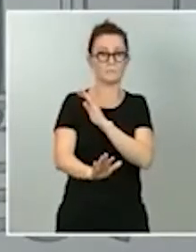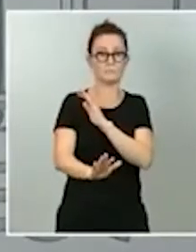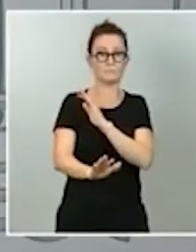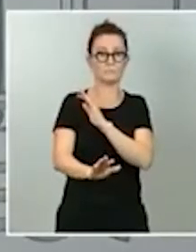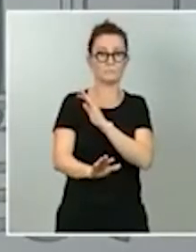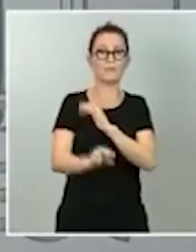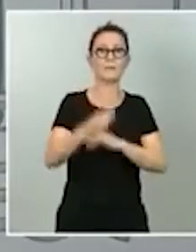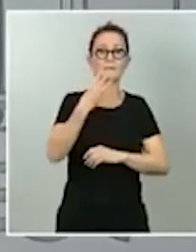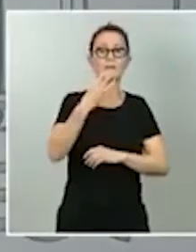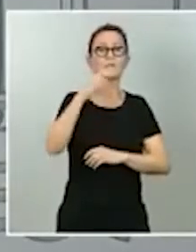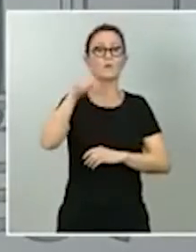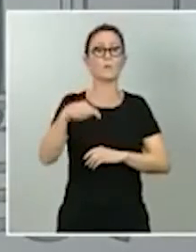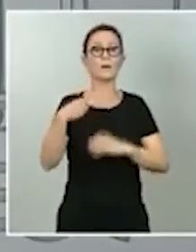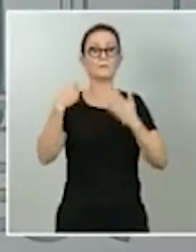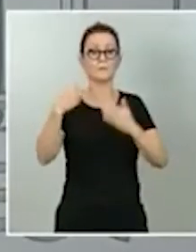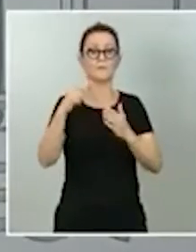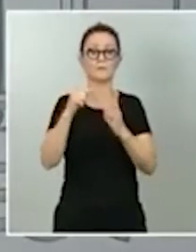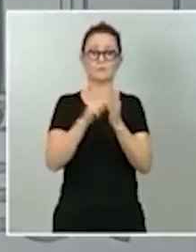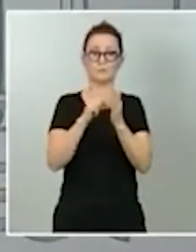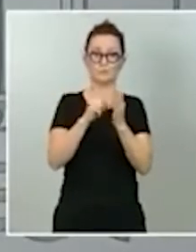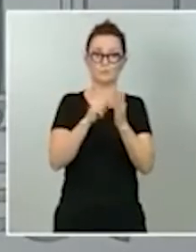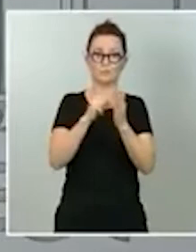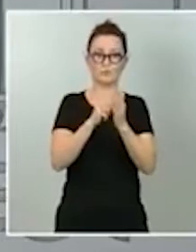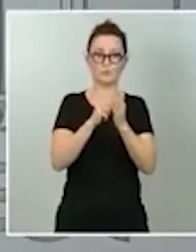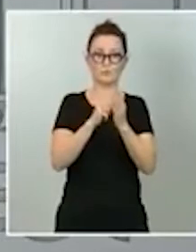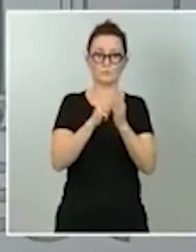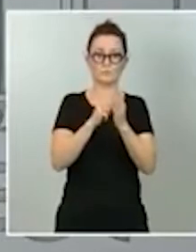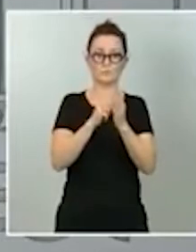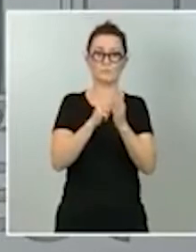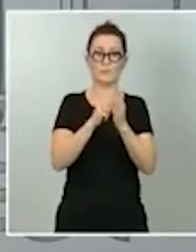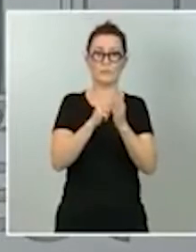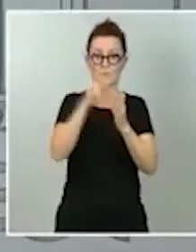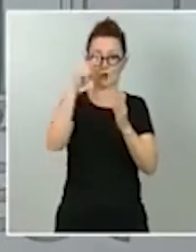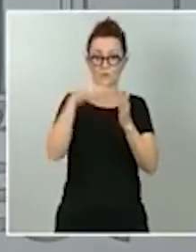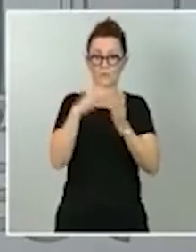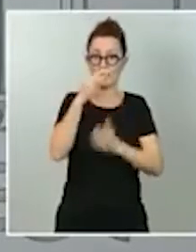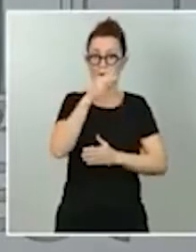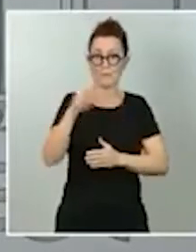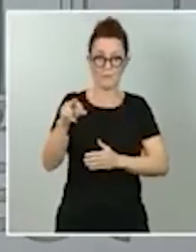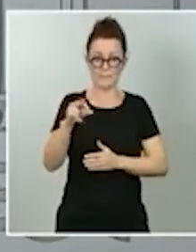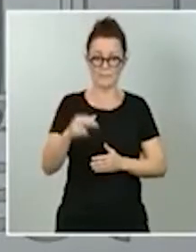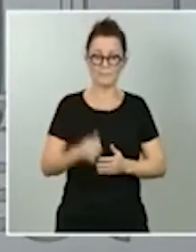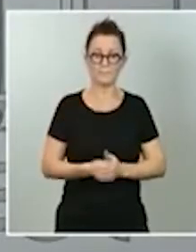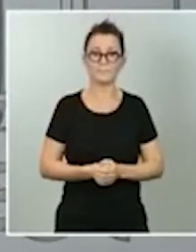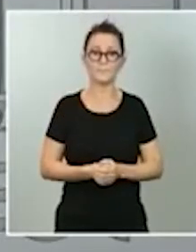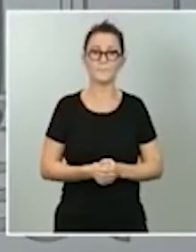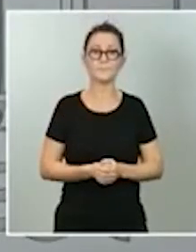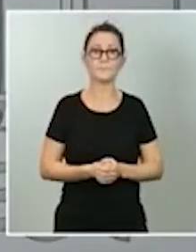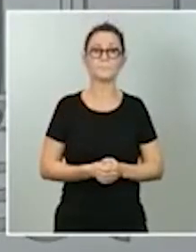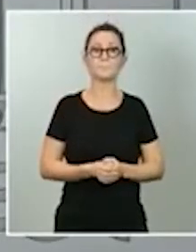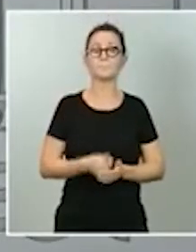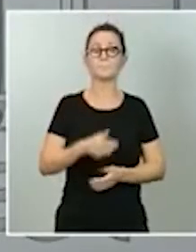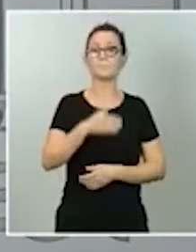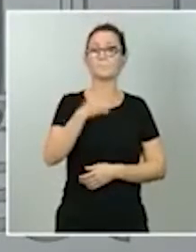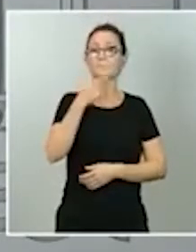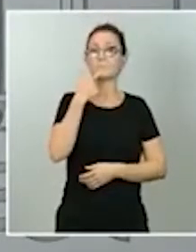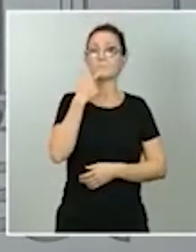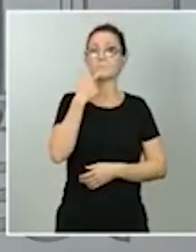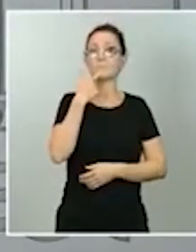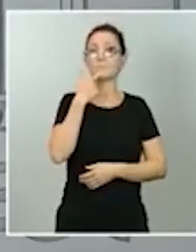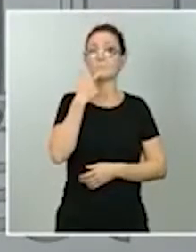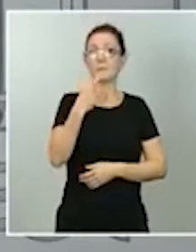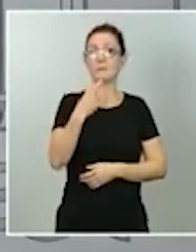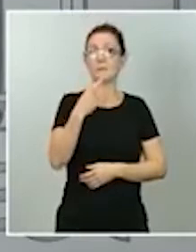respecto al que vamos a registrar en el año 2020 yo diría que supone una de las mayores reducciones del déficit